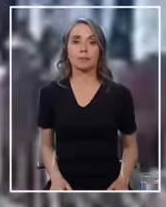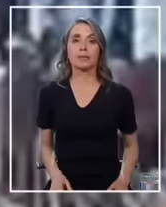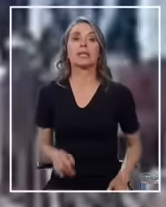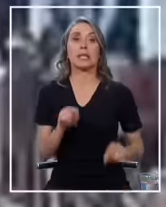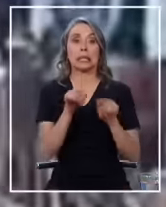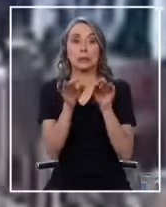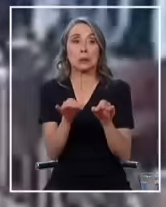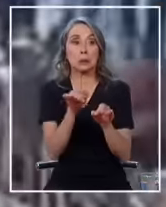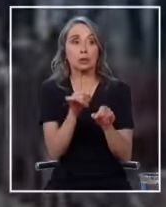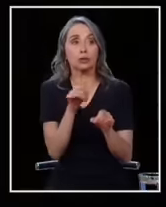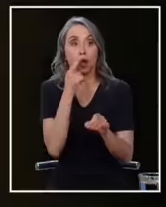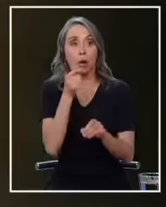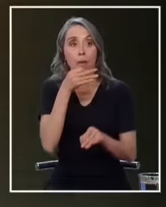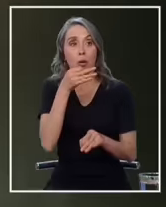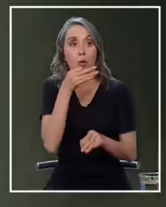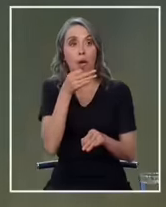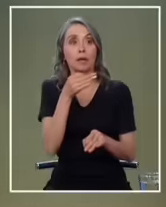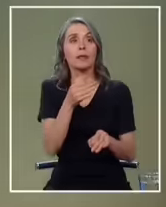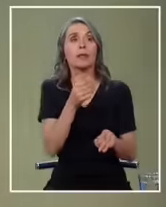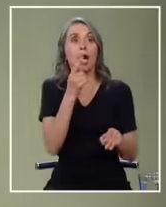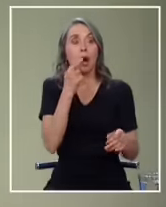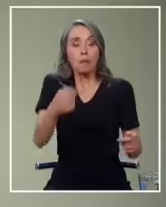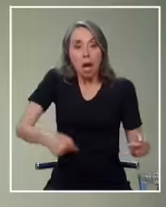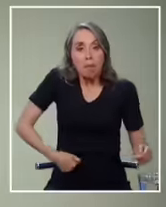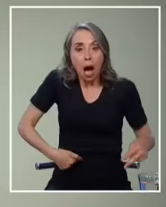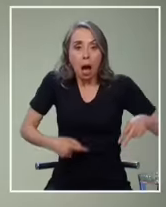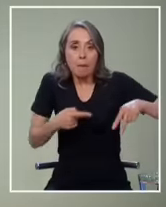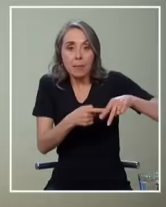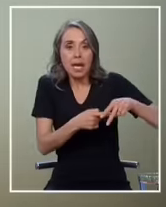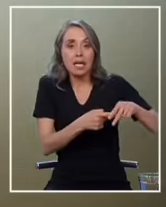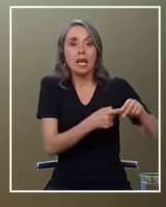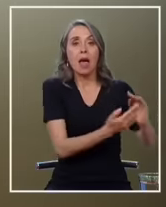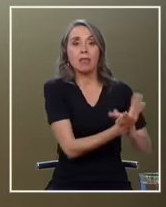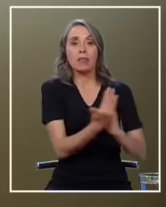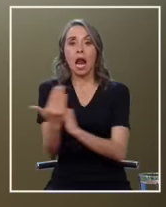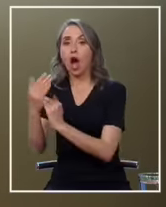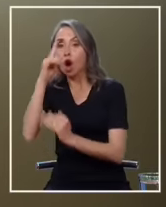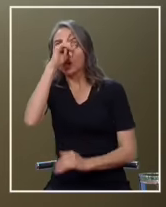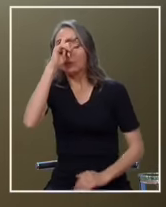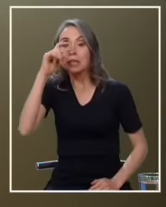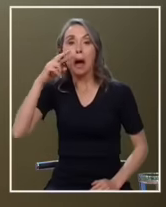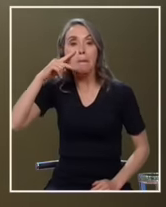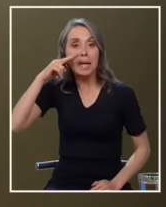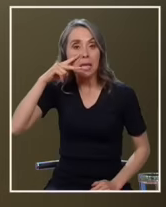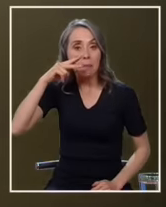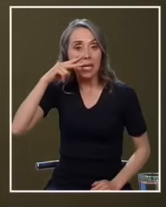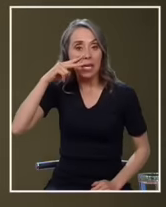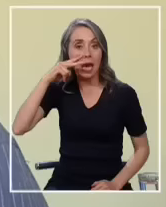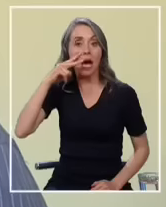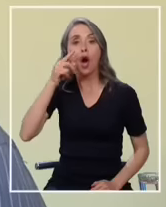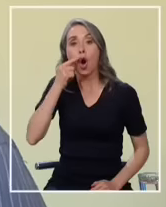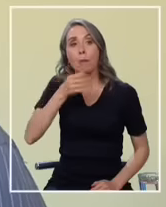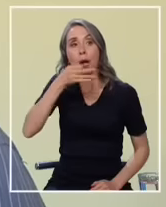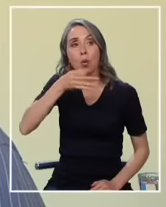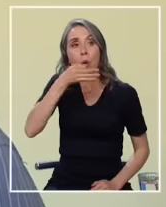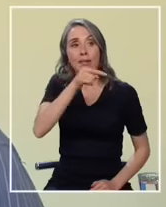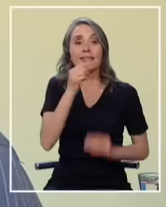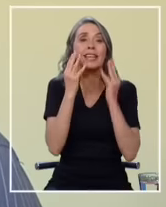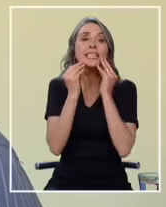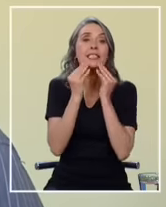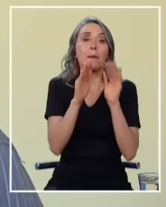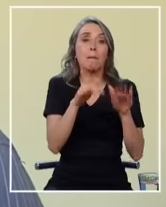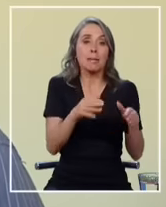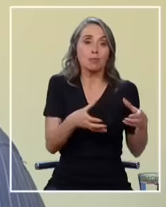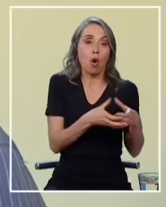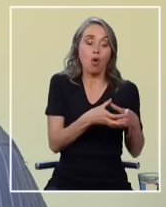Cuando sucede eso, él fue trasladado al hospital de Melipilla y posteriormente es la misma